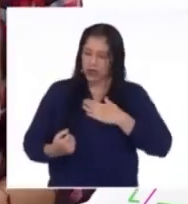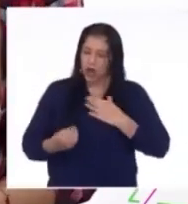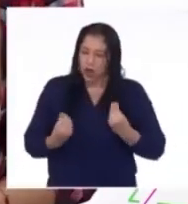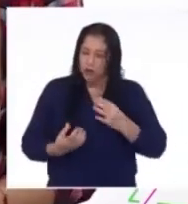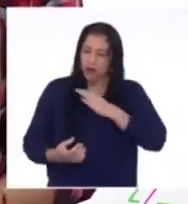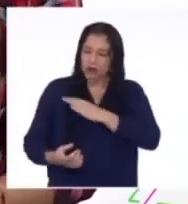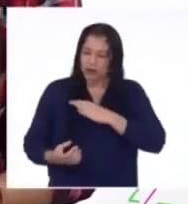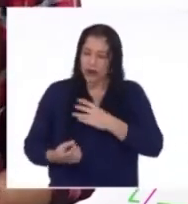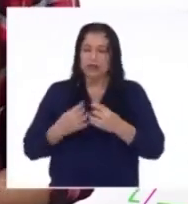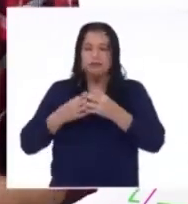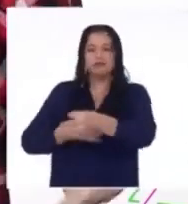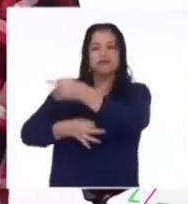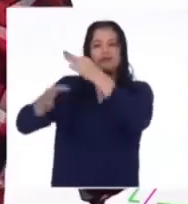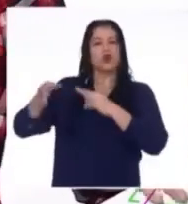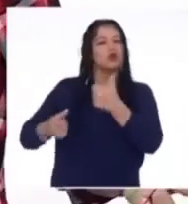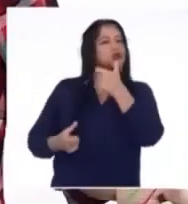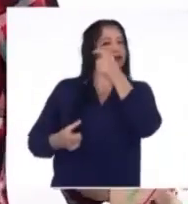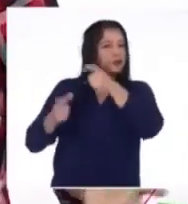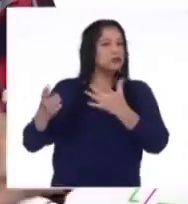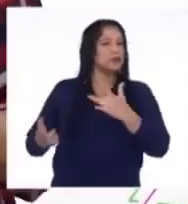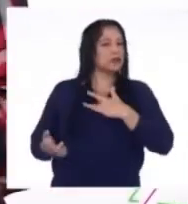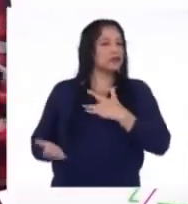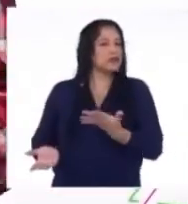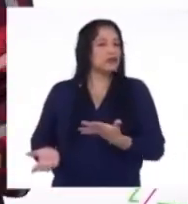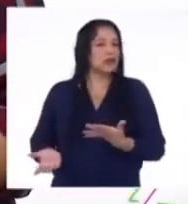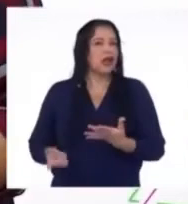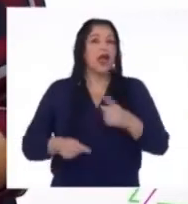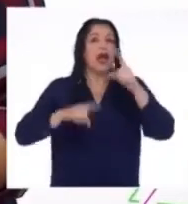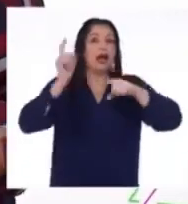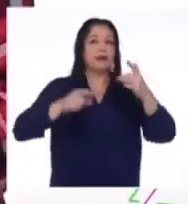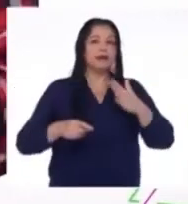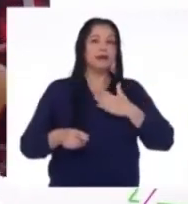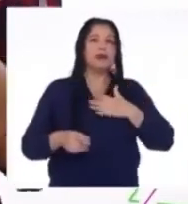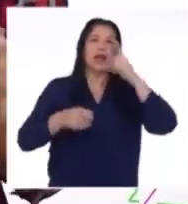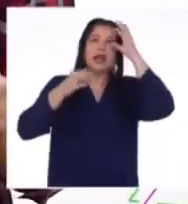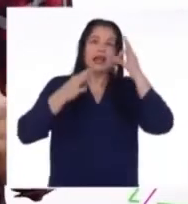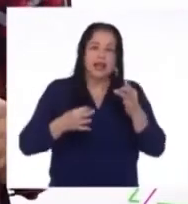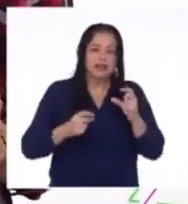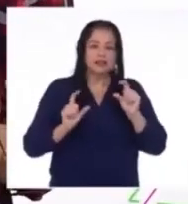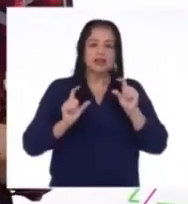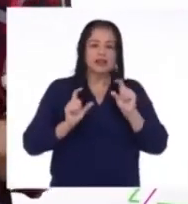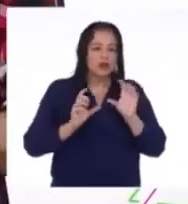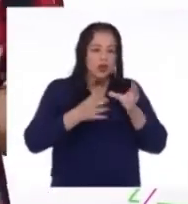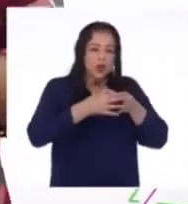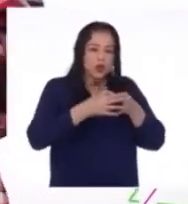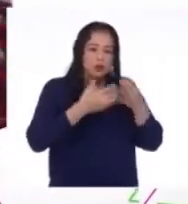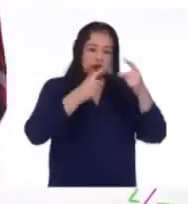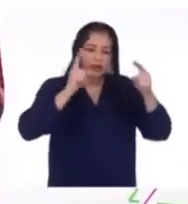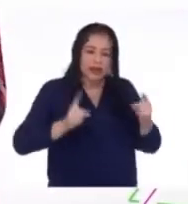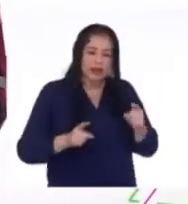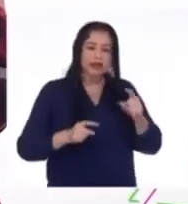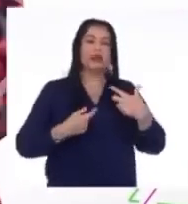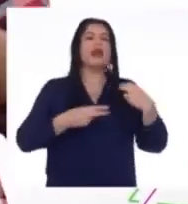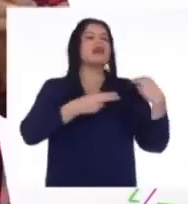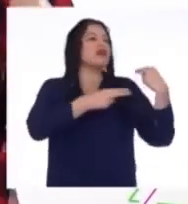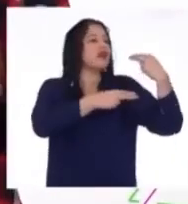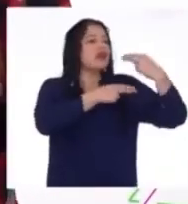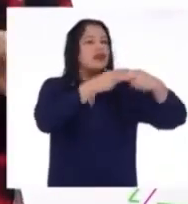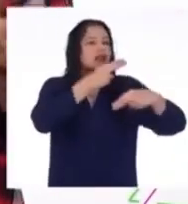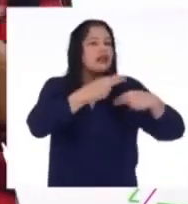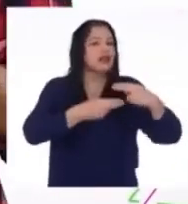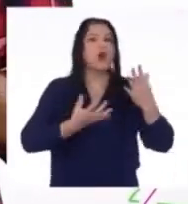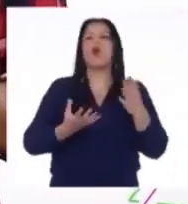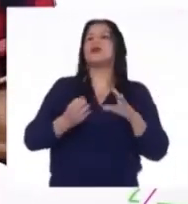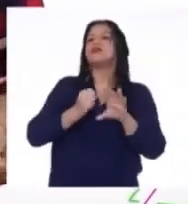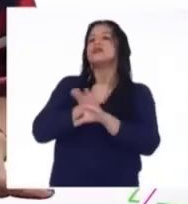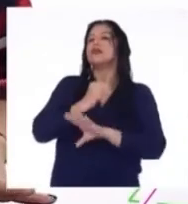zapatos de los demás. Muchas veces nuestras creencias negativas sobre grupos de personas son heredadas o